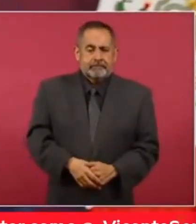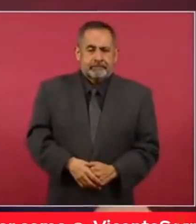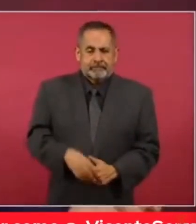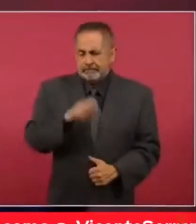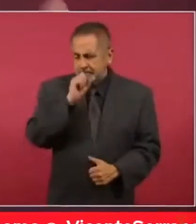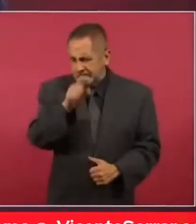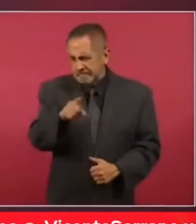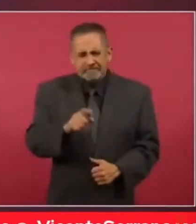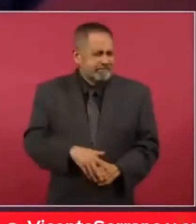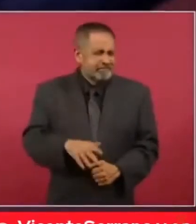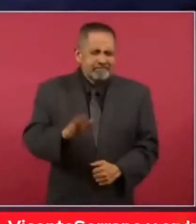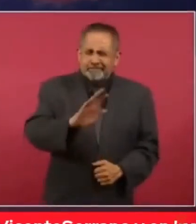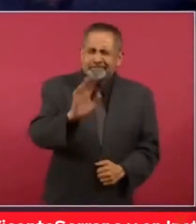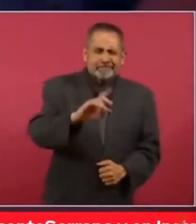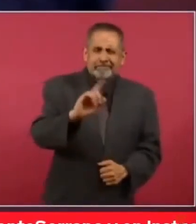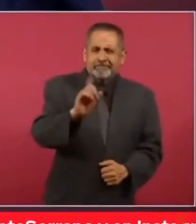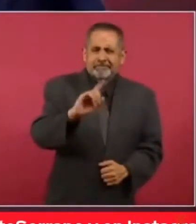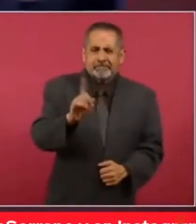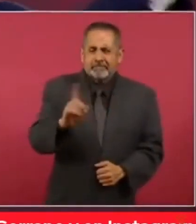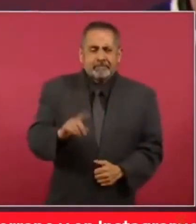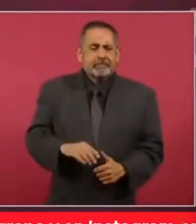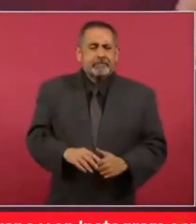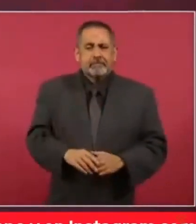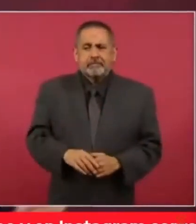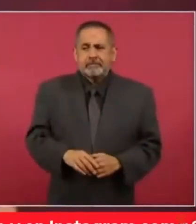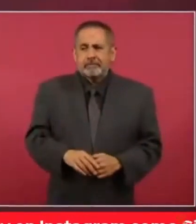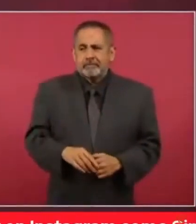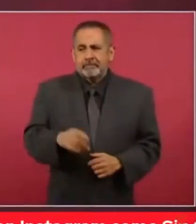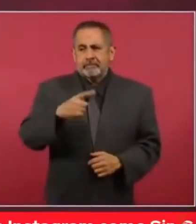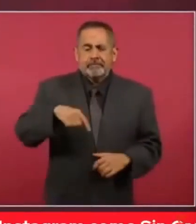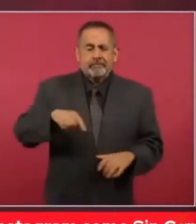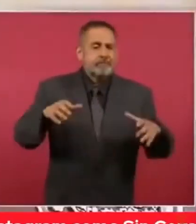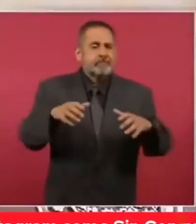No, no, no, no, es que hay un entorno